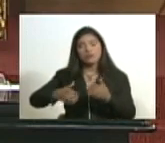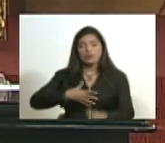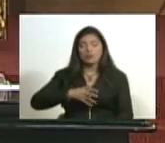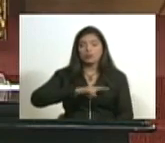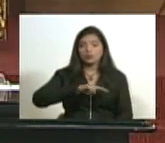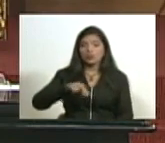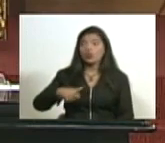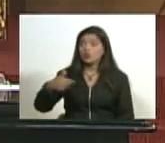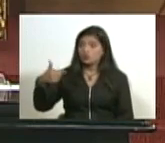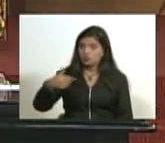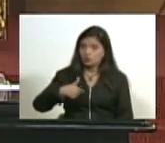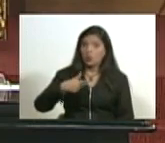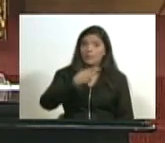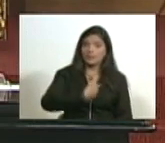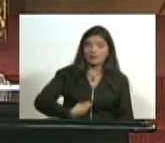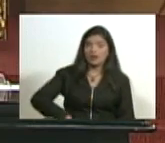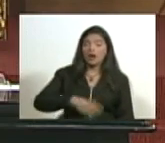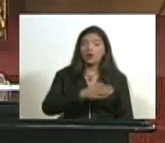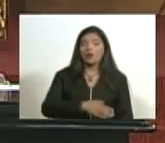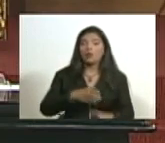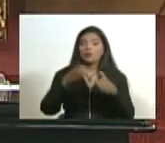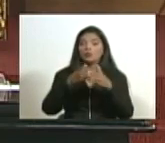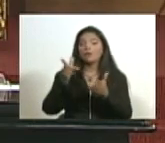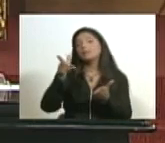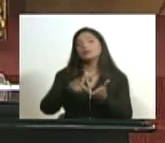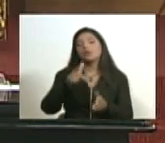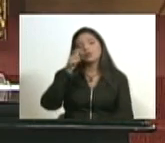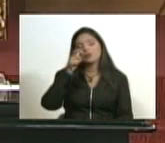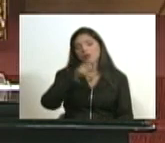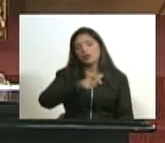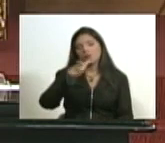Yo fui presidente de la Comisión de Participación Ciudadana.